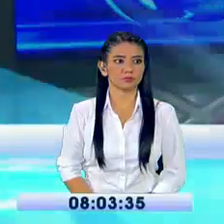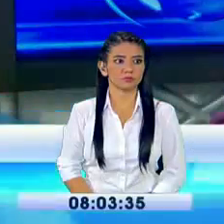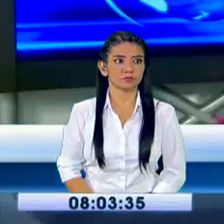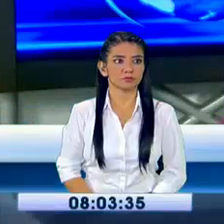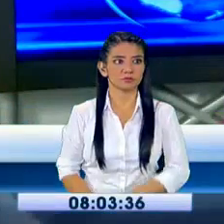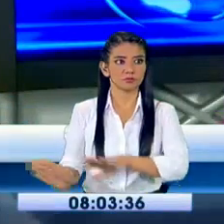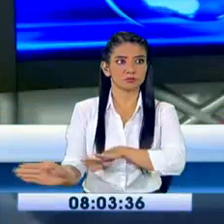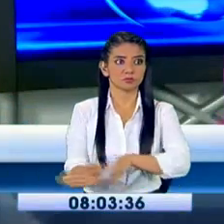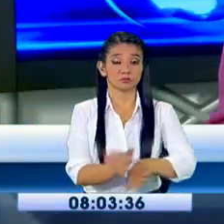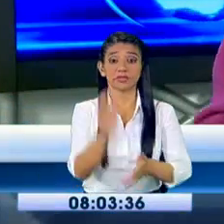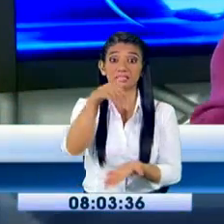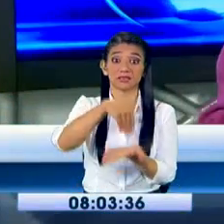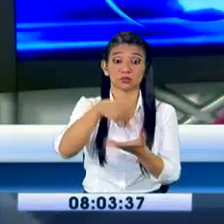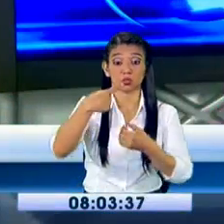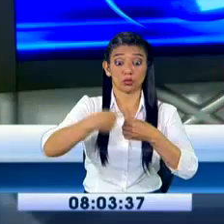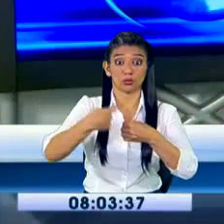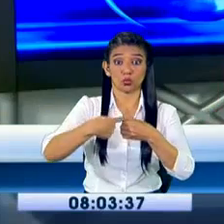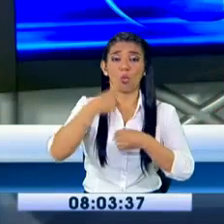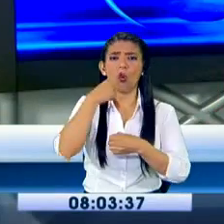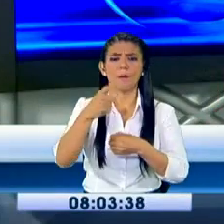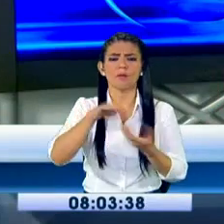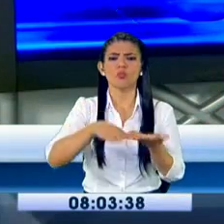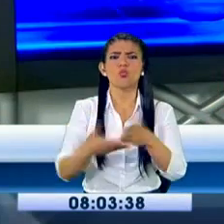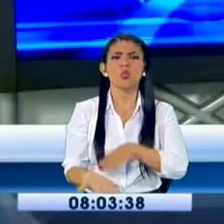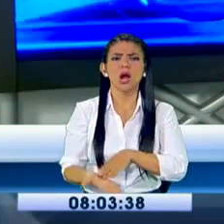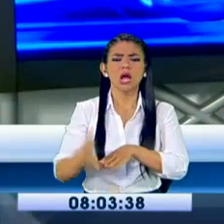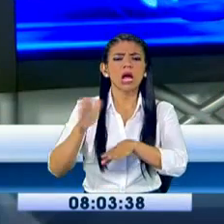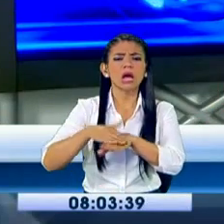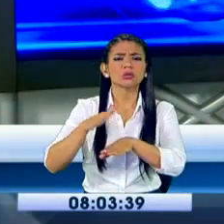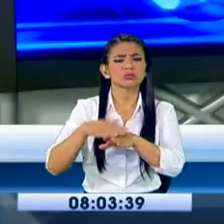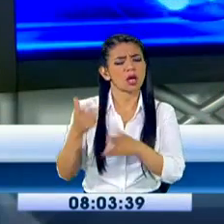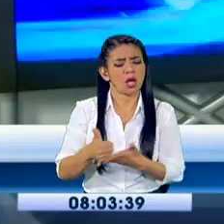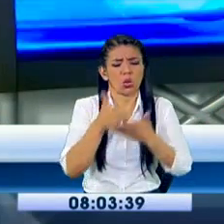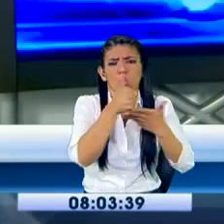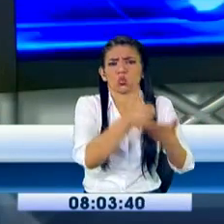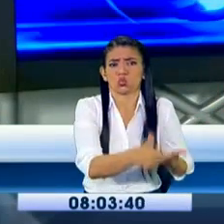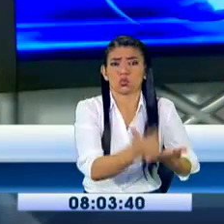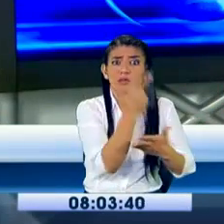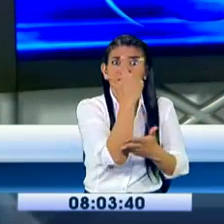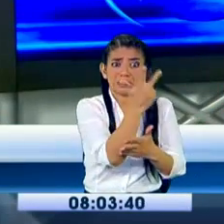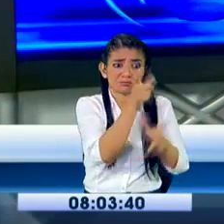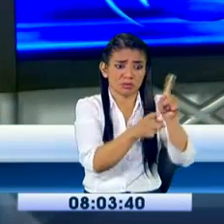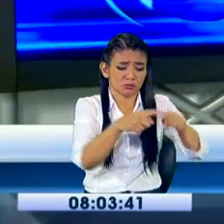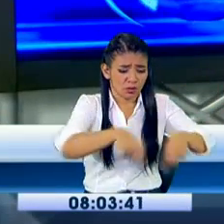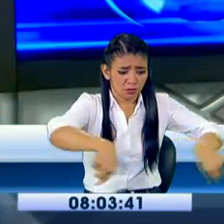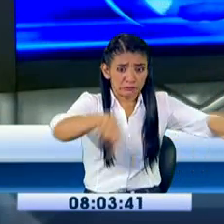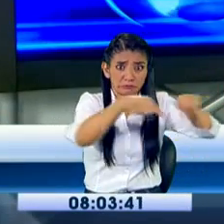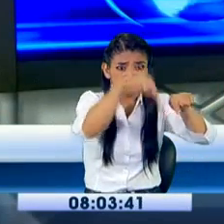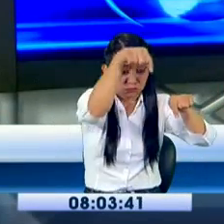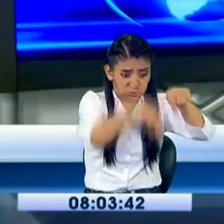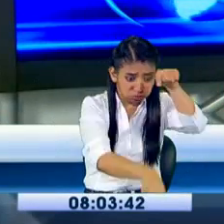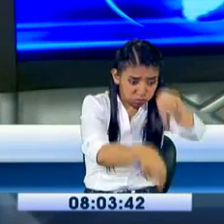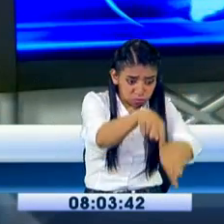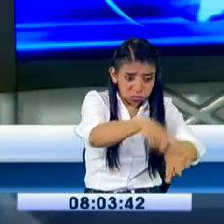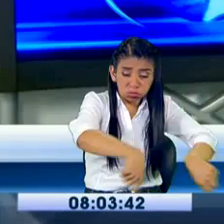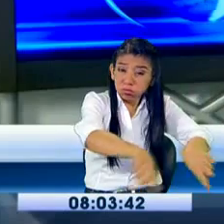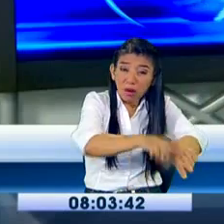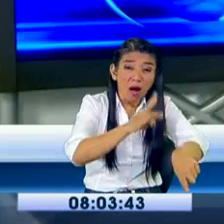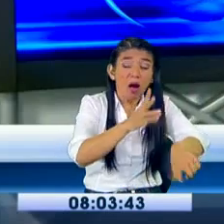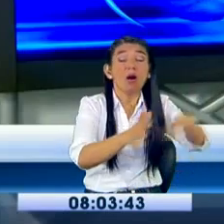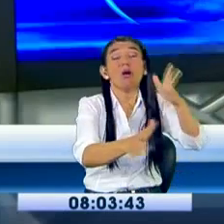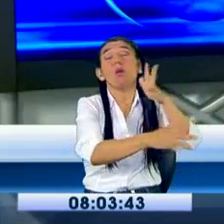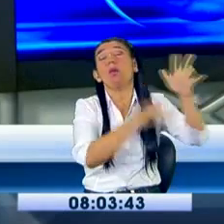En el centro de Quito, un hombre murió por salvar a tres obreros quienes aparentemente se encontraban en un estado de asfixia cuando realizaban trabajos en